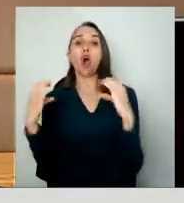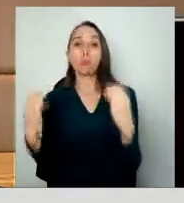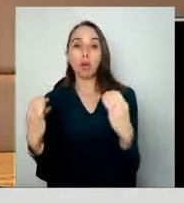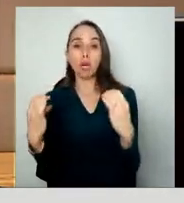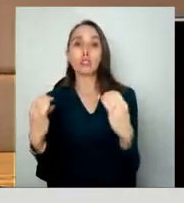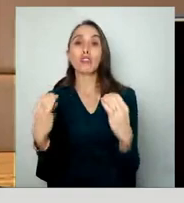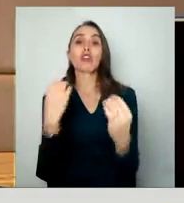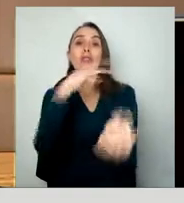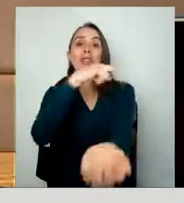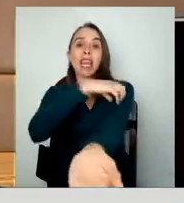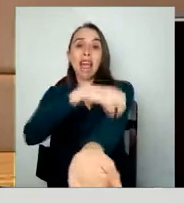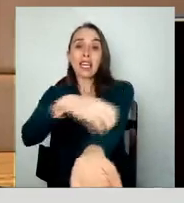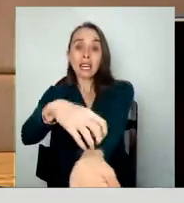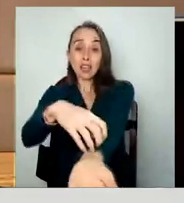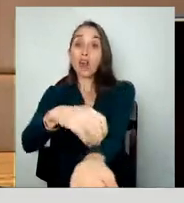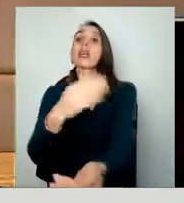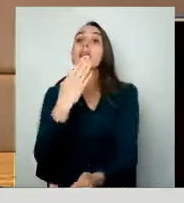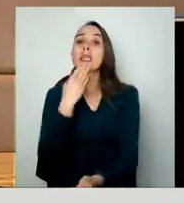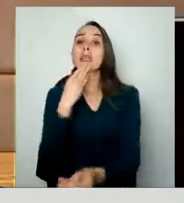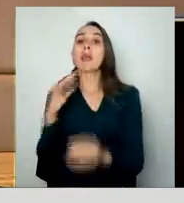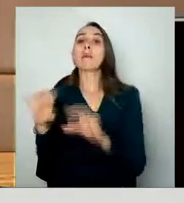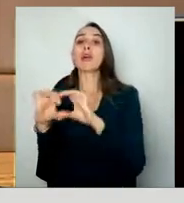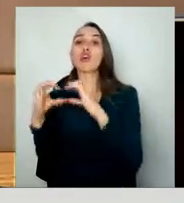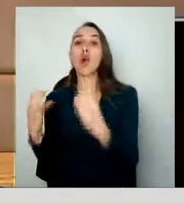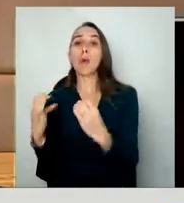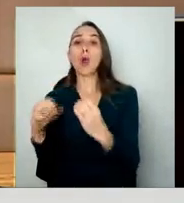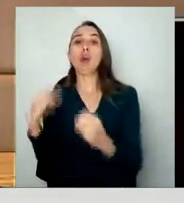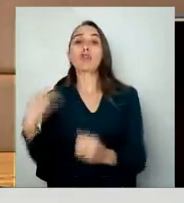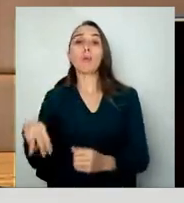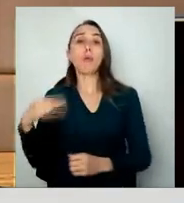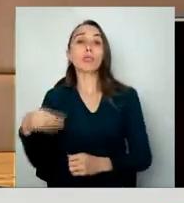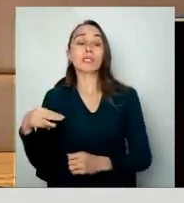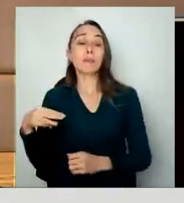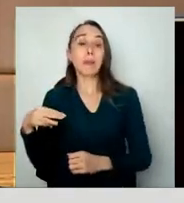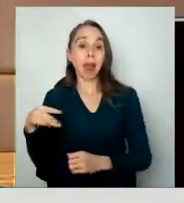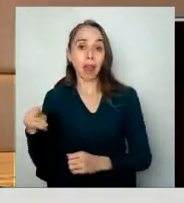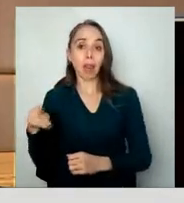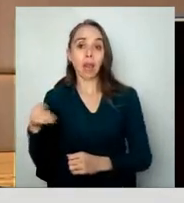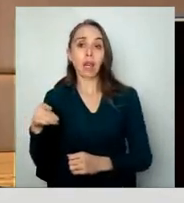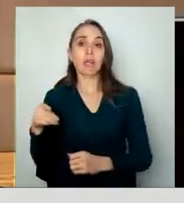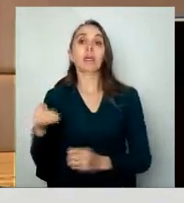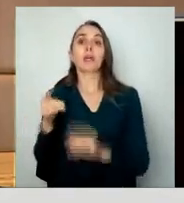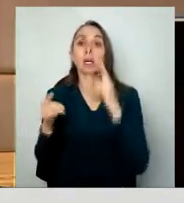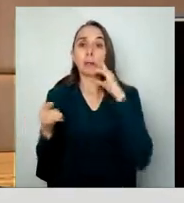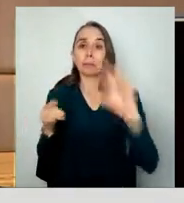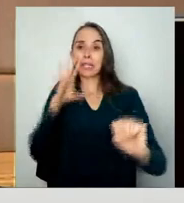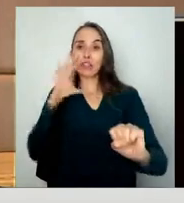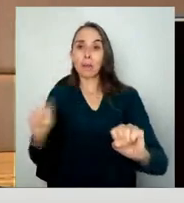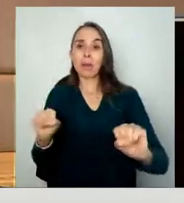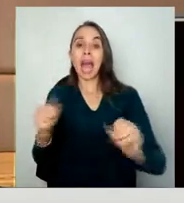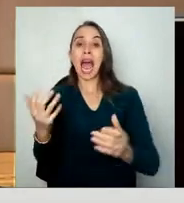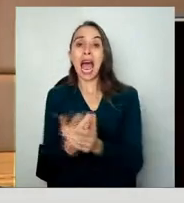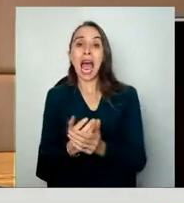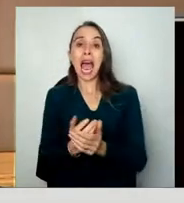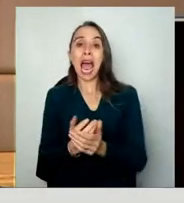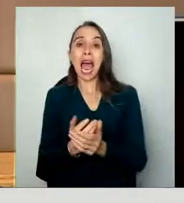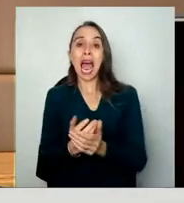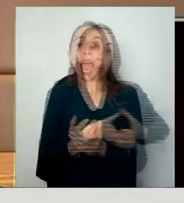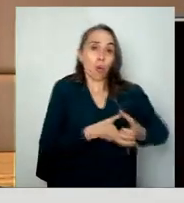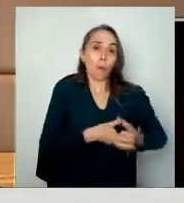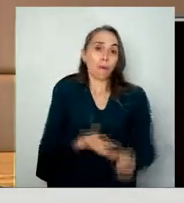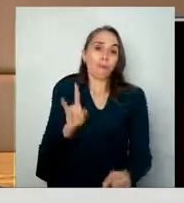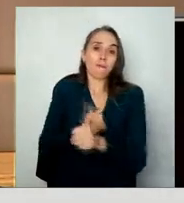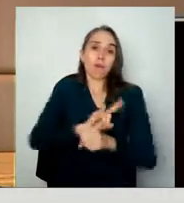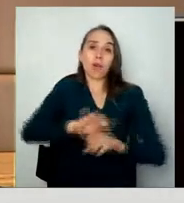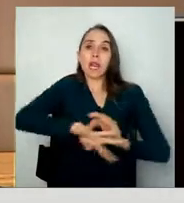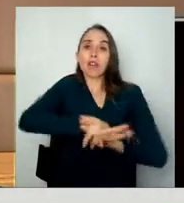municipales porque es ahí donde se ha identificado que ha existido máquinas de defraudar al fisco que hoy lleva